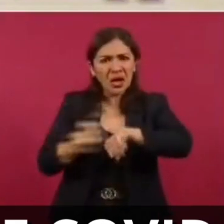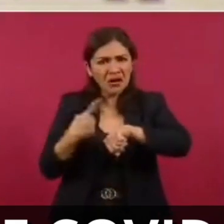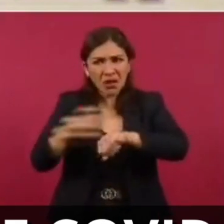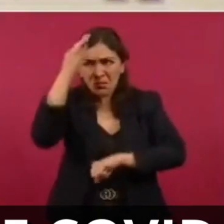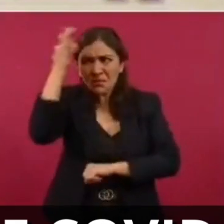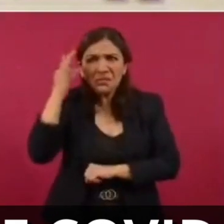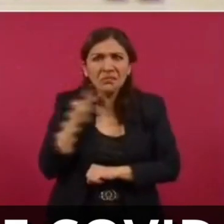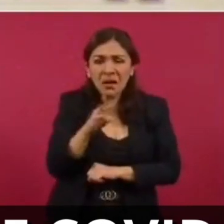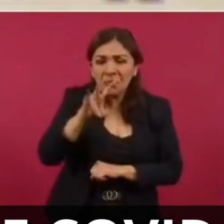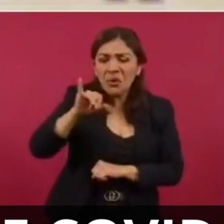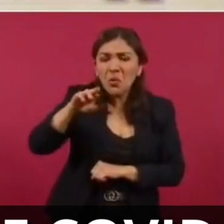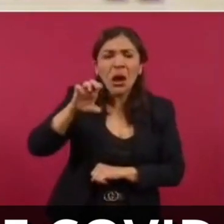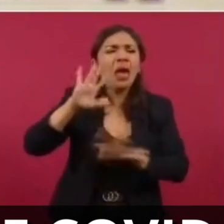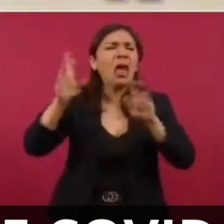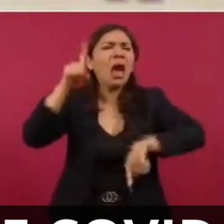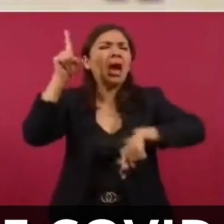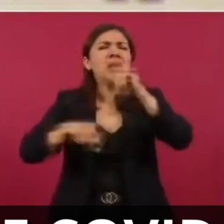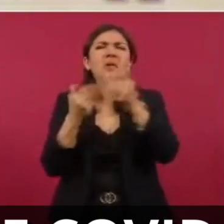erradicada en